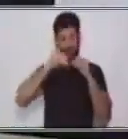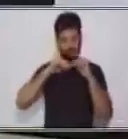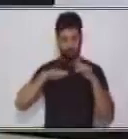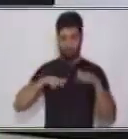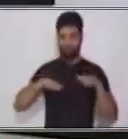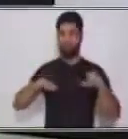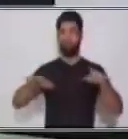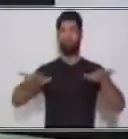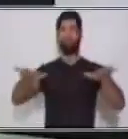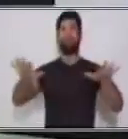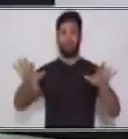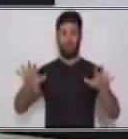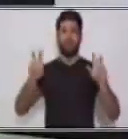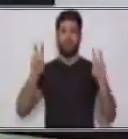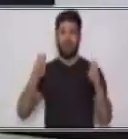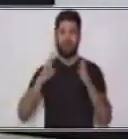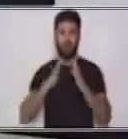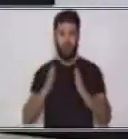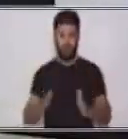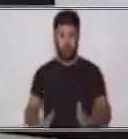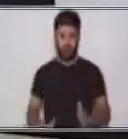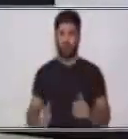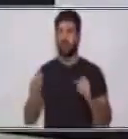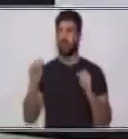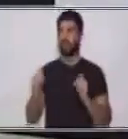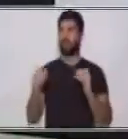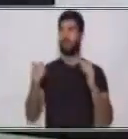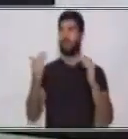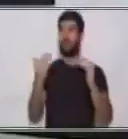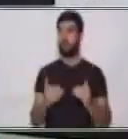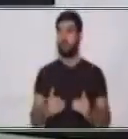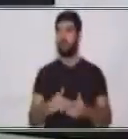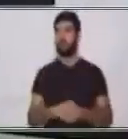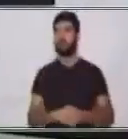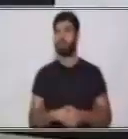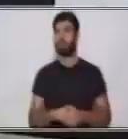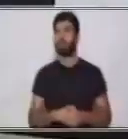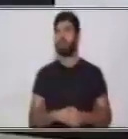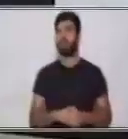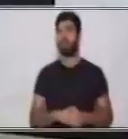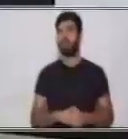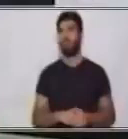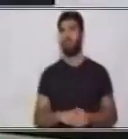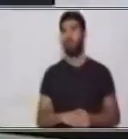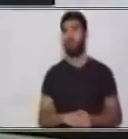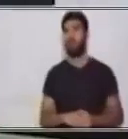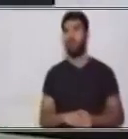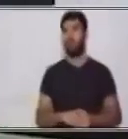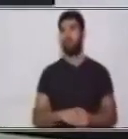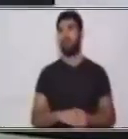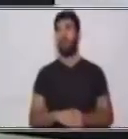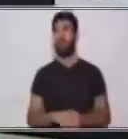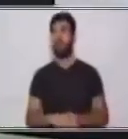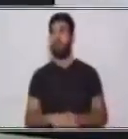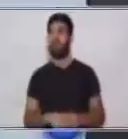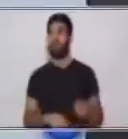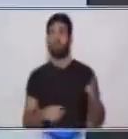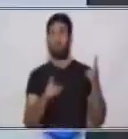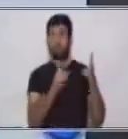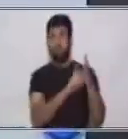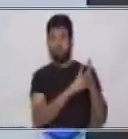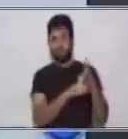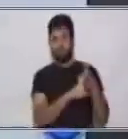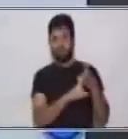y de todo lo que es en la humanidad. Entonces, otra de lo que nos sirve la lectura es que